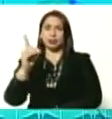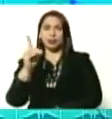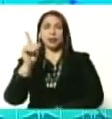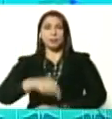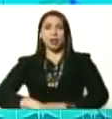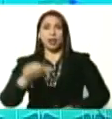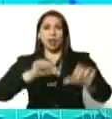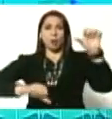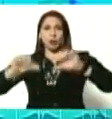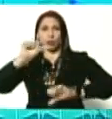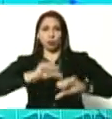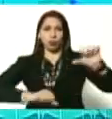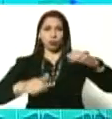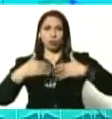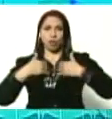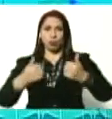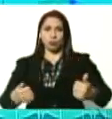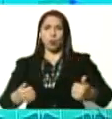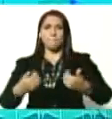laboratorios de salud pública.